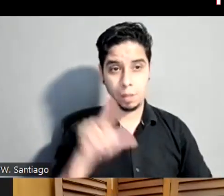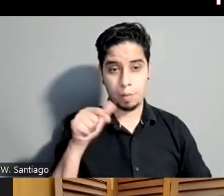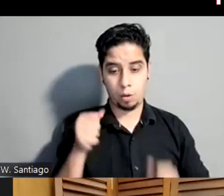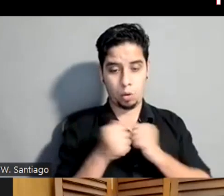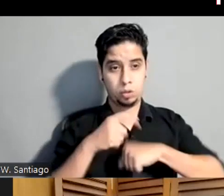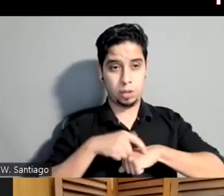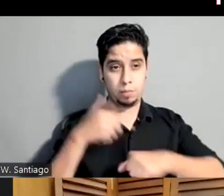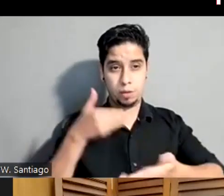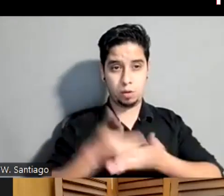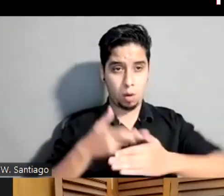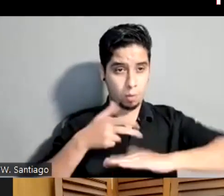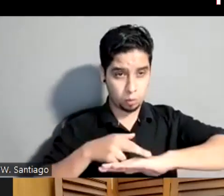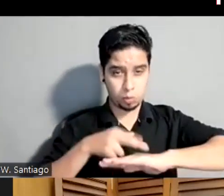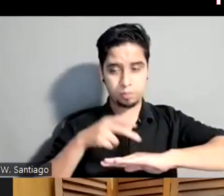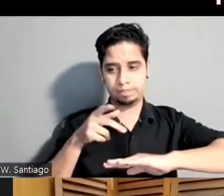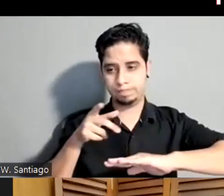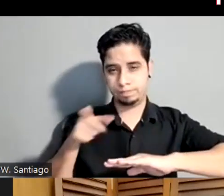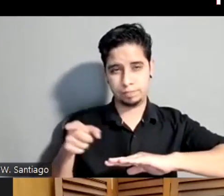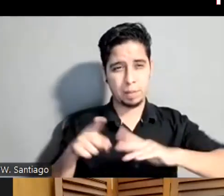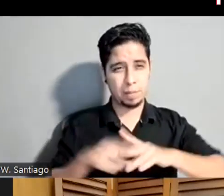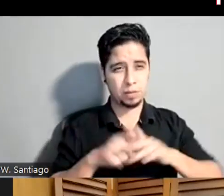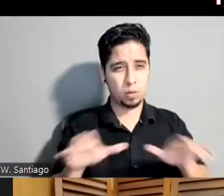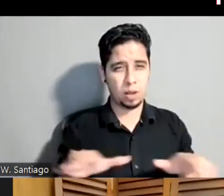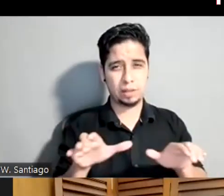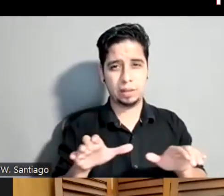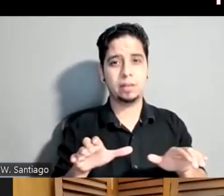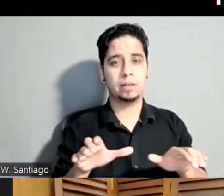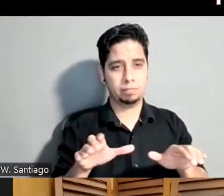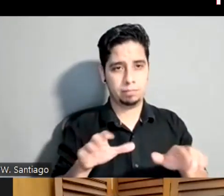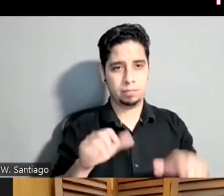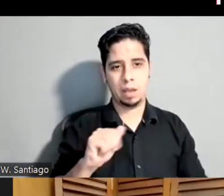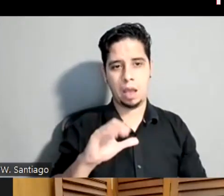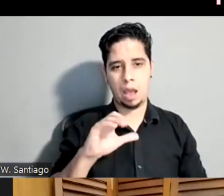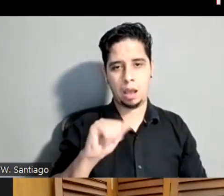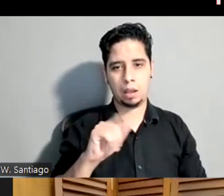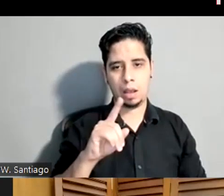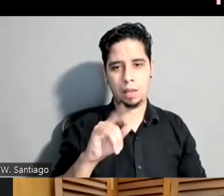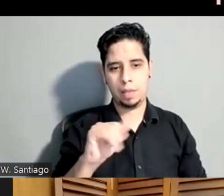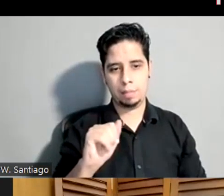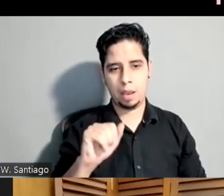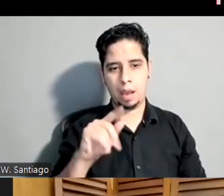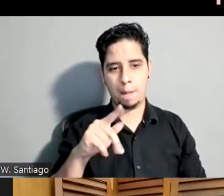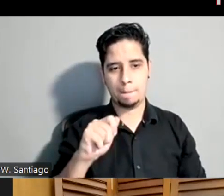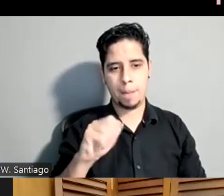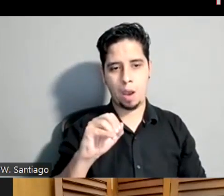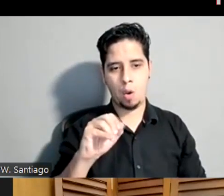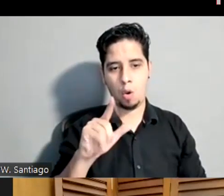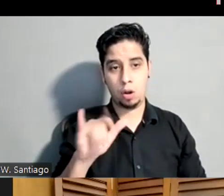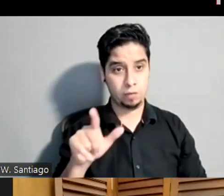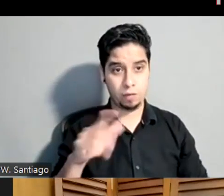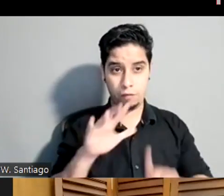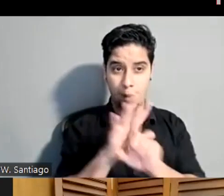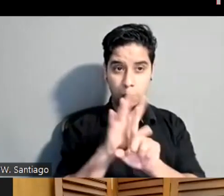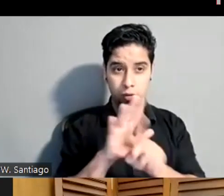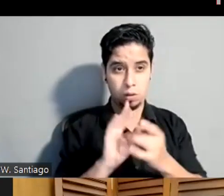empezó a hacer lo que le llamamos la Academia Paoli, que fue una gran academia de música. Después